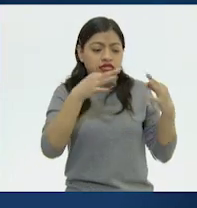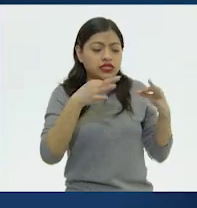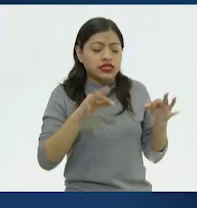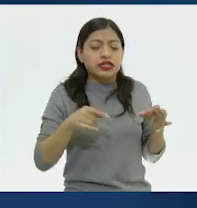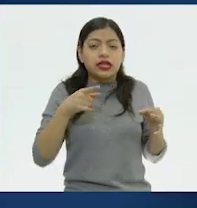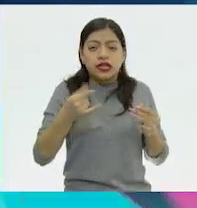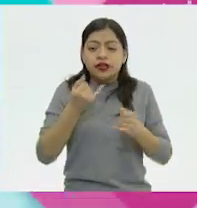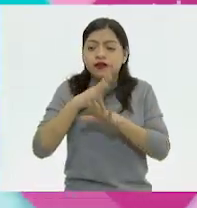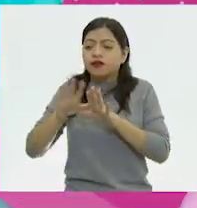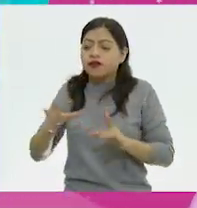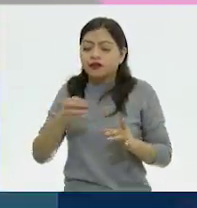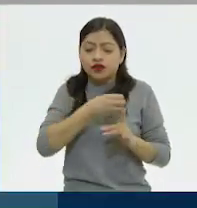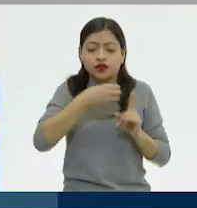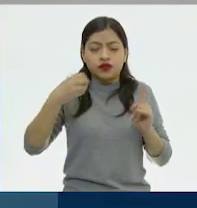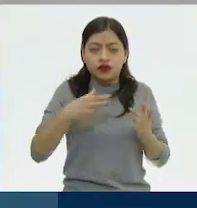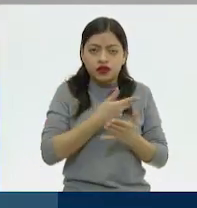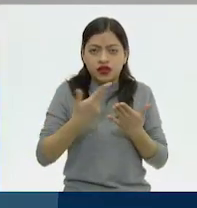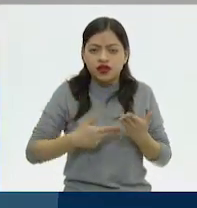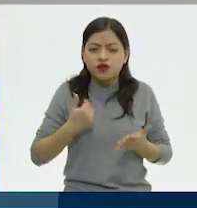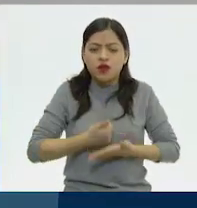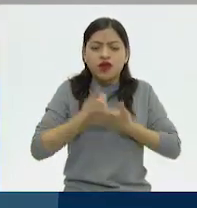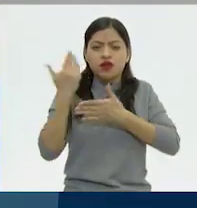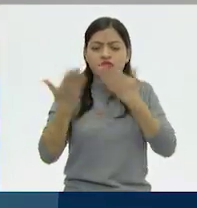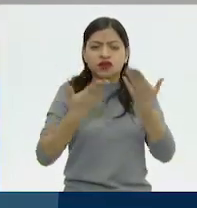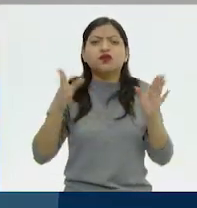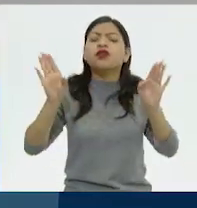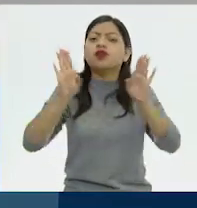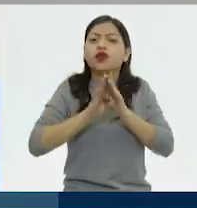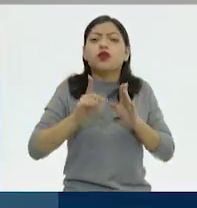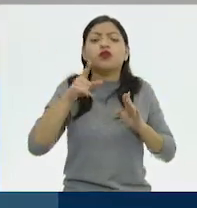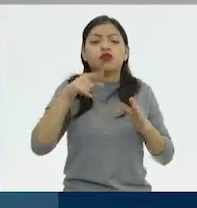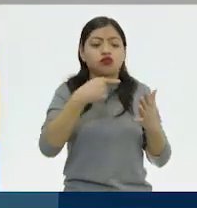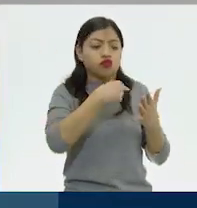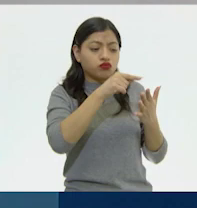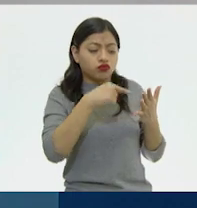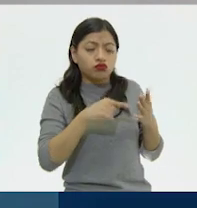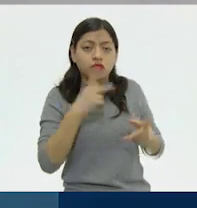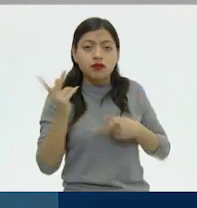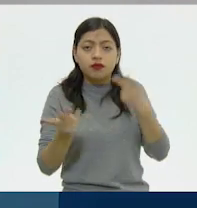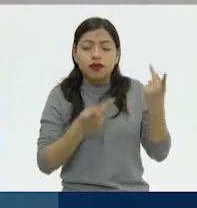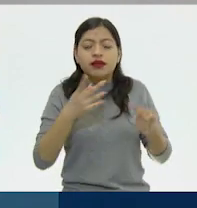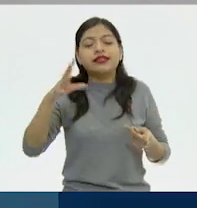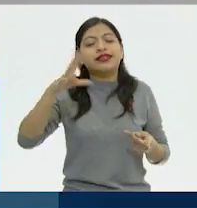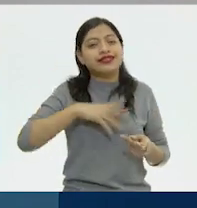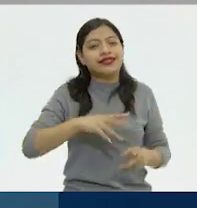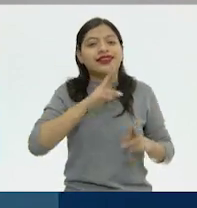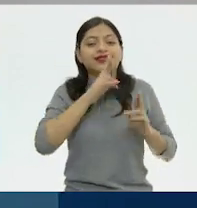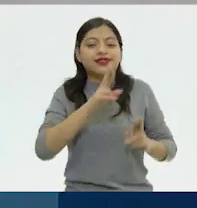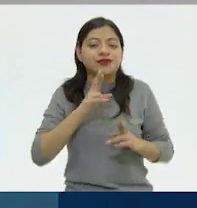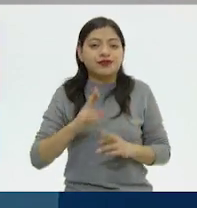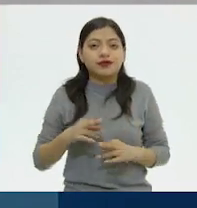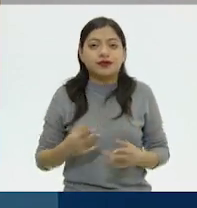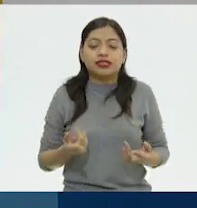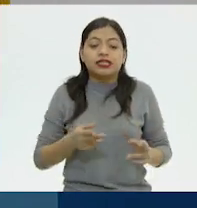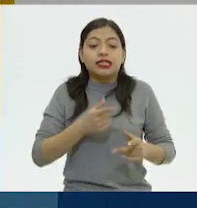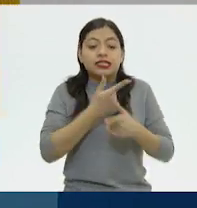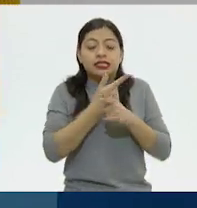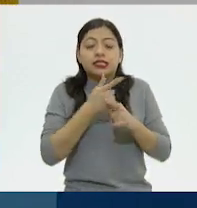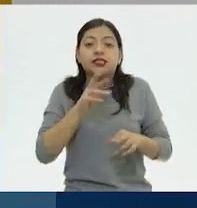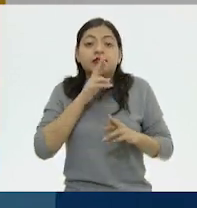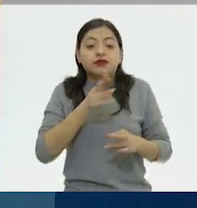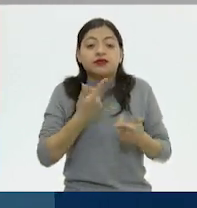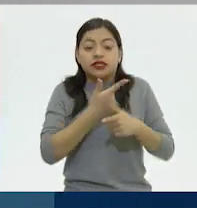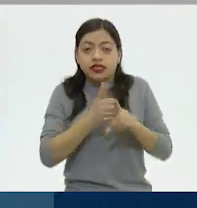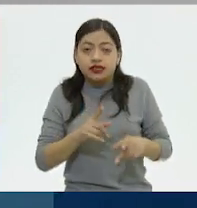esquemas? En este cuestionario podrías identificar las preguntas abiertas y cerradas, así como la forma